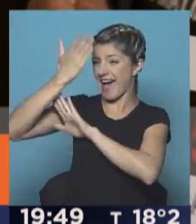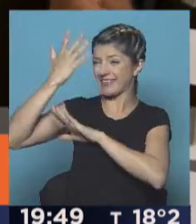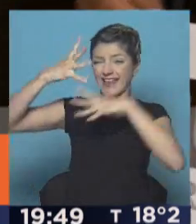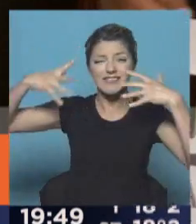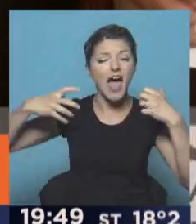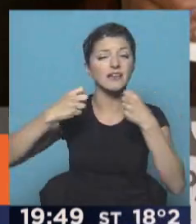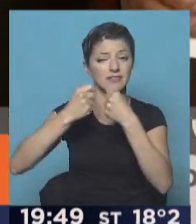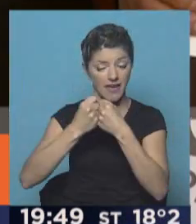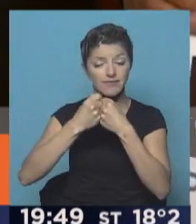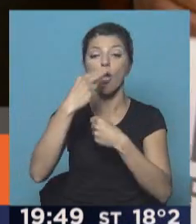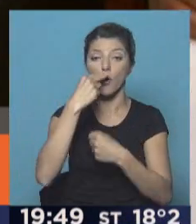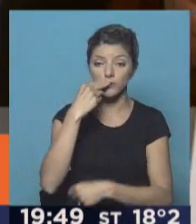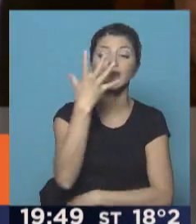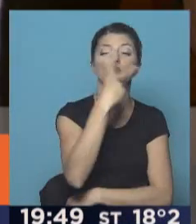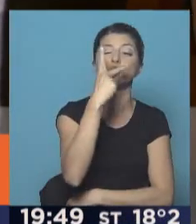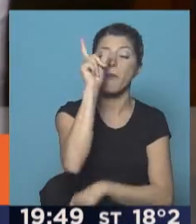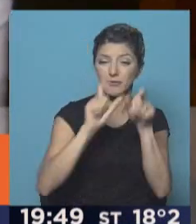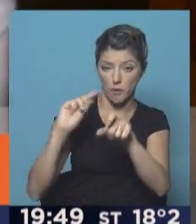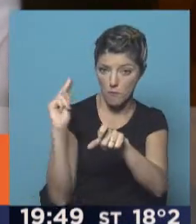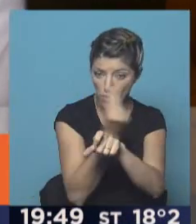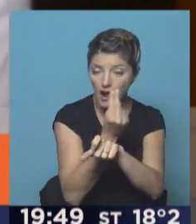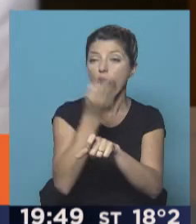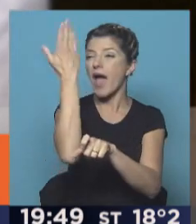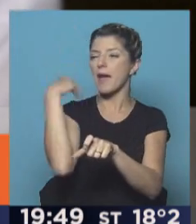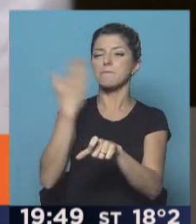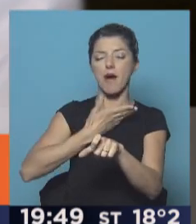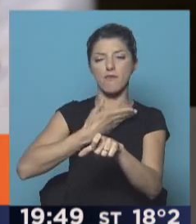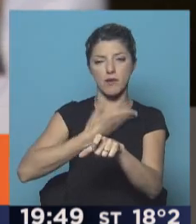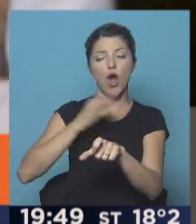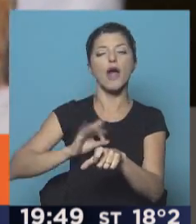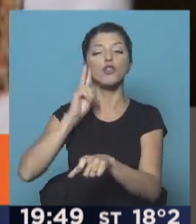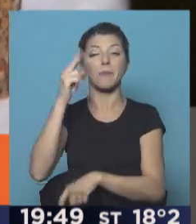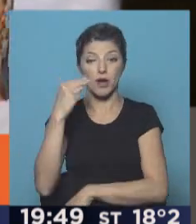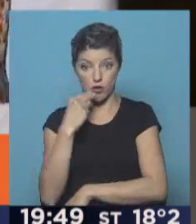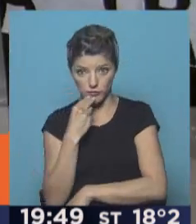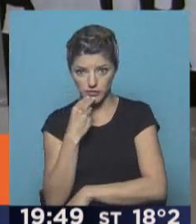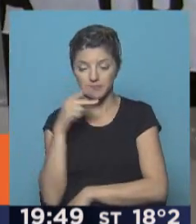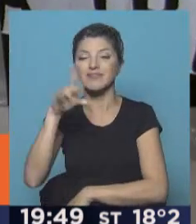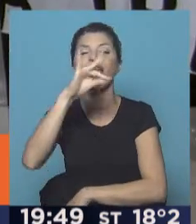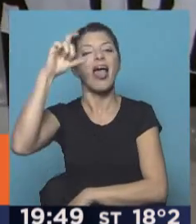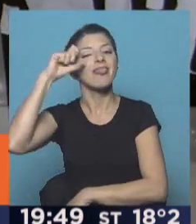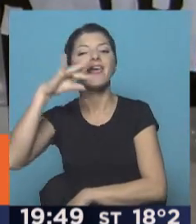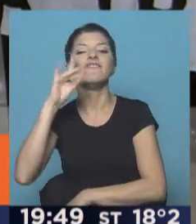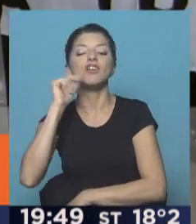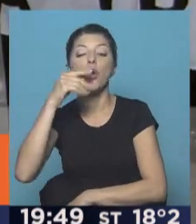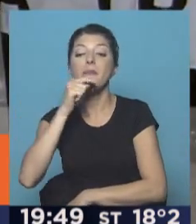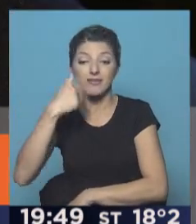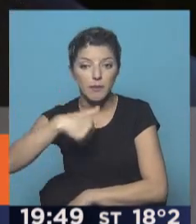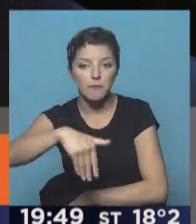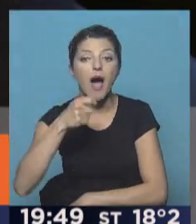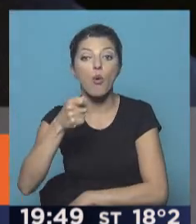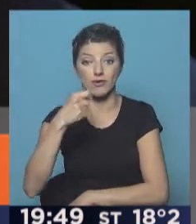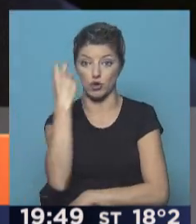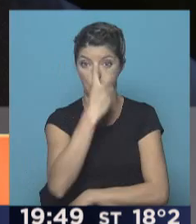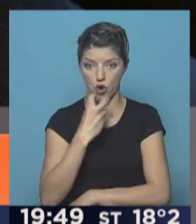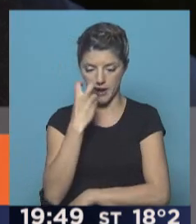52 personas en febrero de 2012, el exministro de Planificación, Julio De Vido, quedó a un paso del juicio oral. El pedido